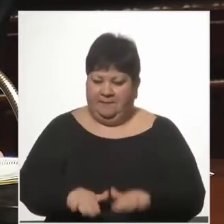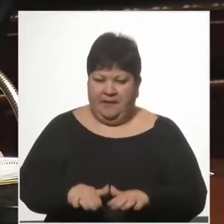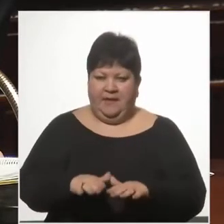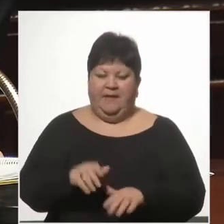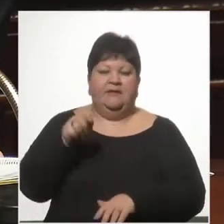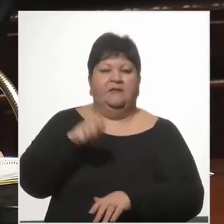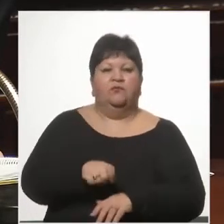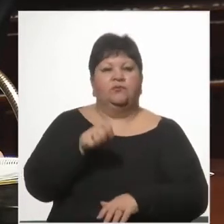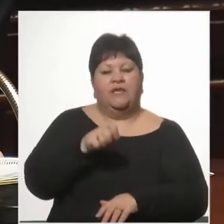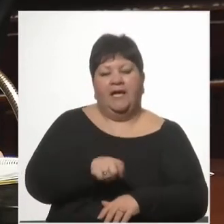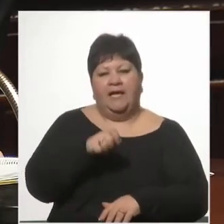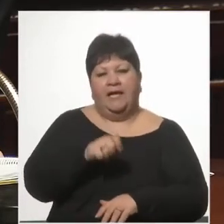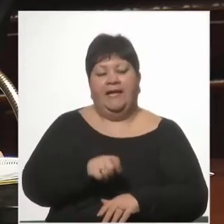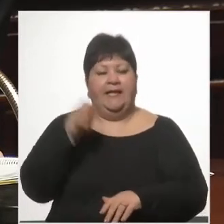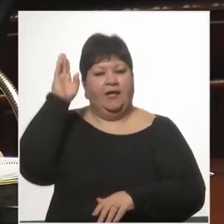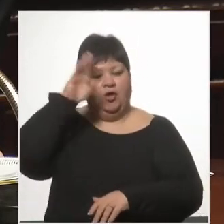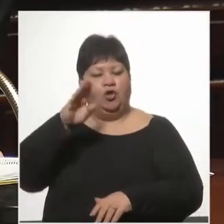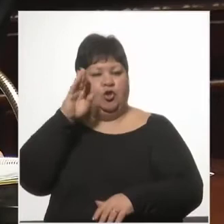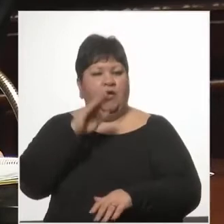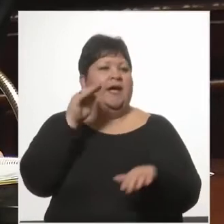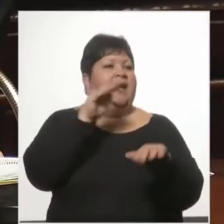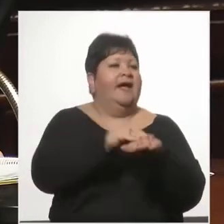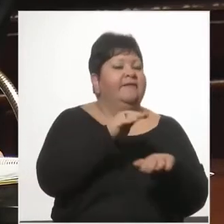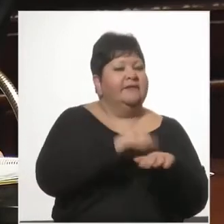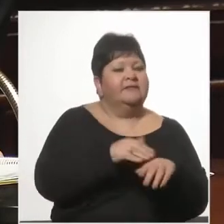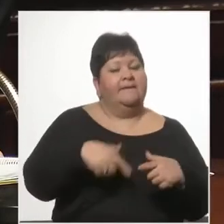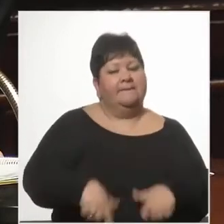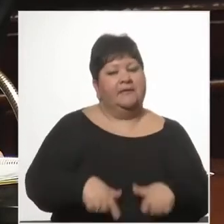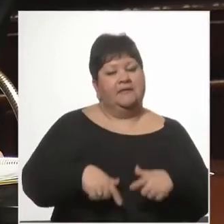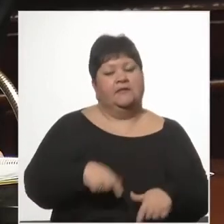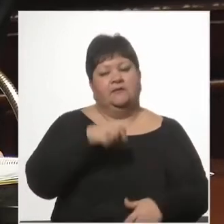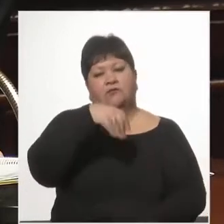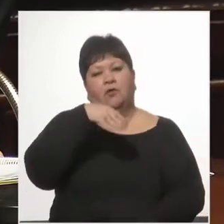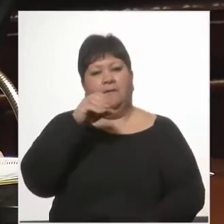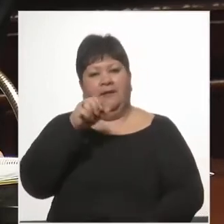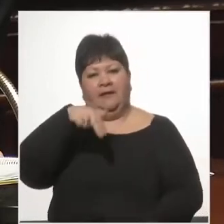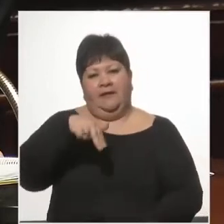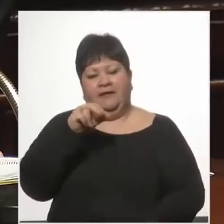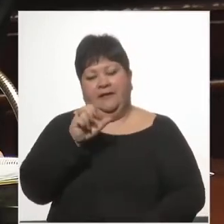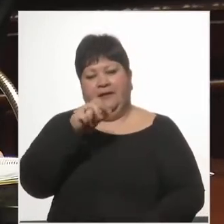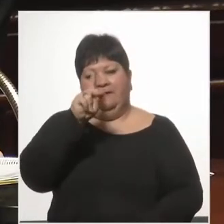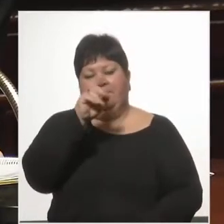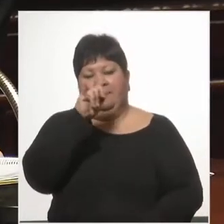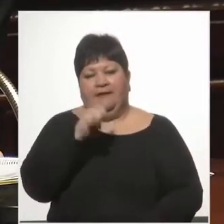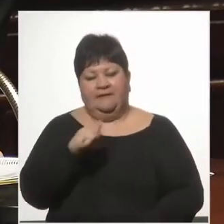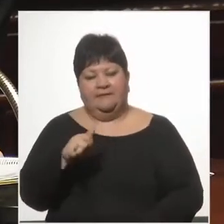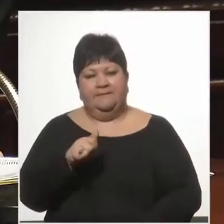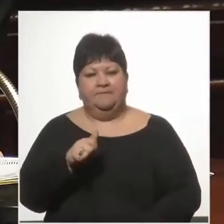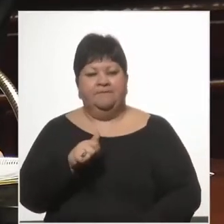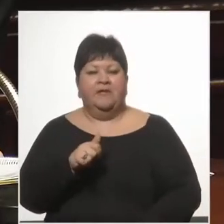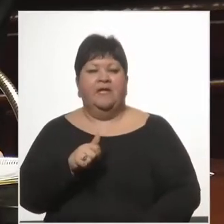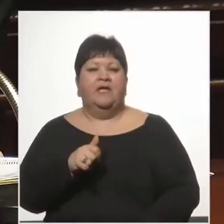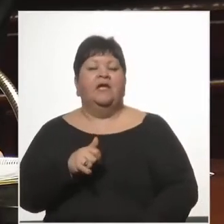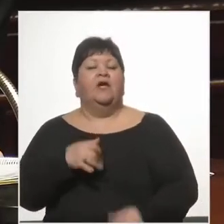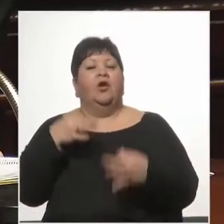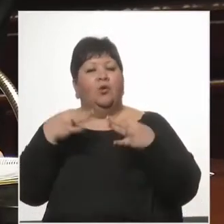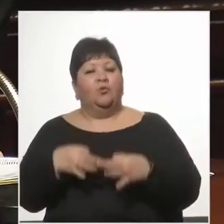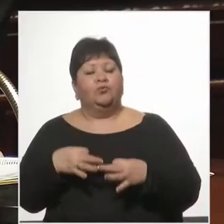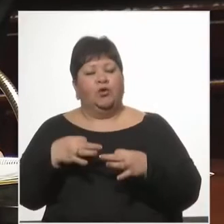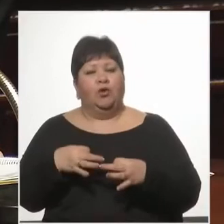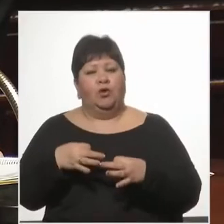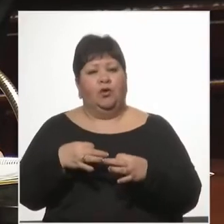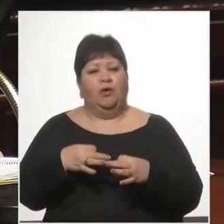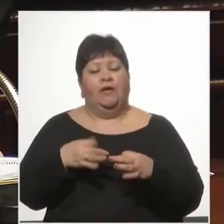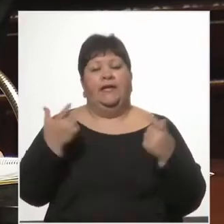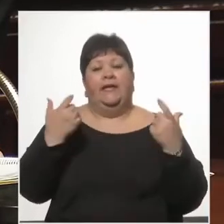Le comunica verbalmente las novedades al ministro Menéndez en una reunión en el Instituto Militar de las Armas y Especialidades, lo